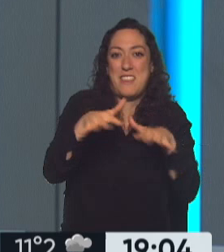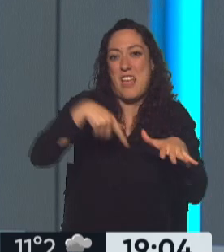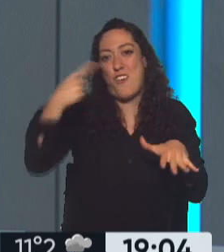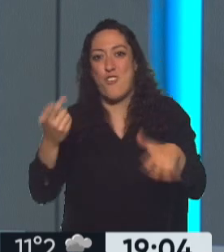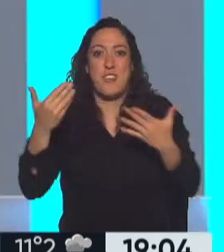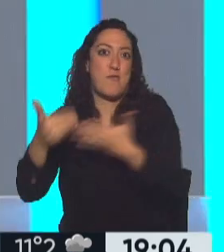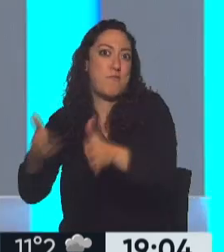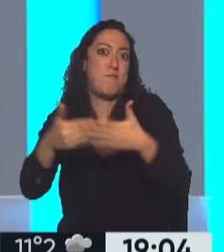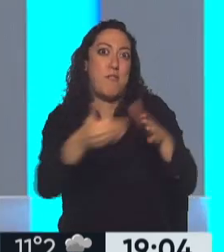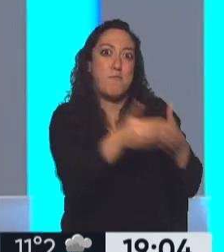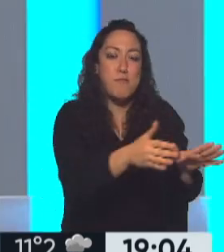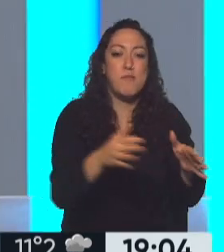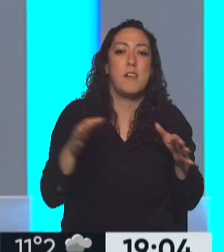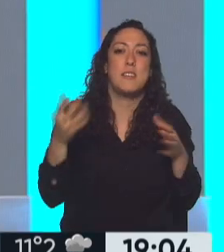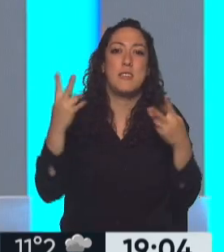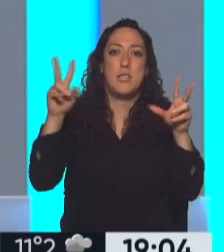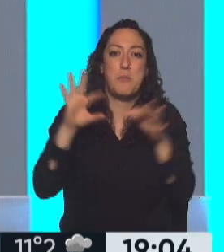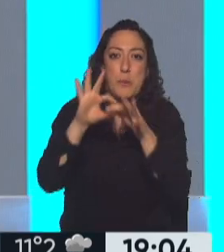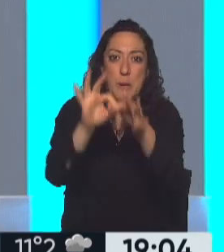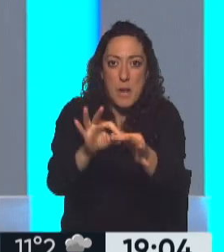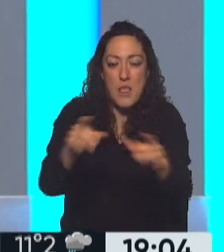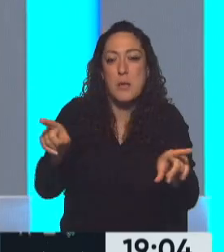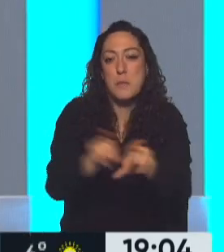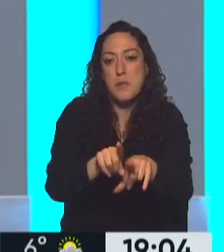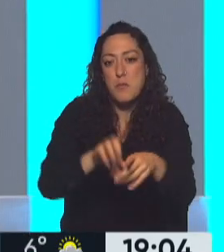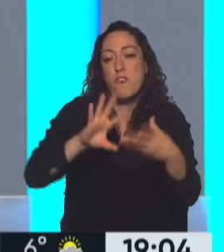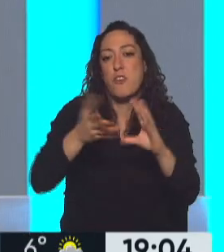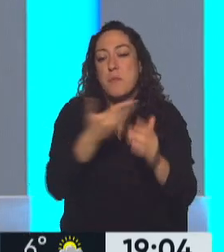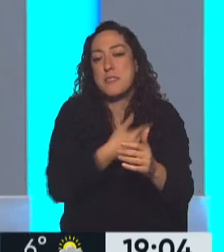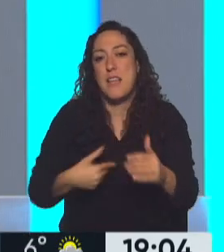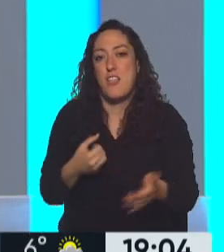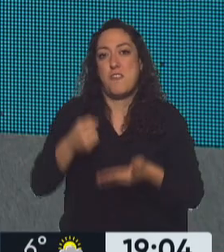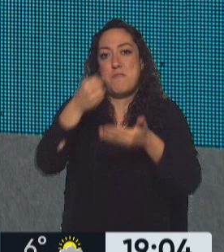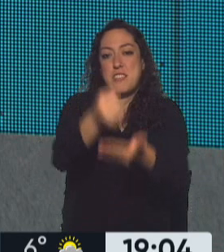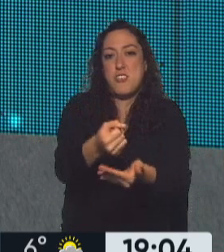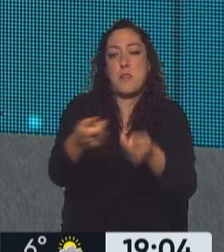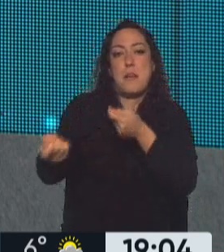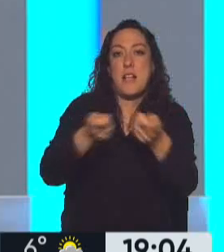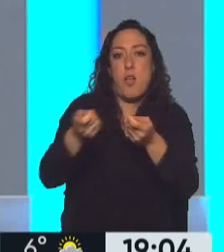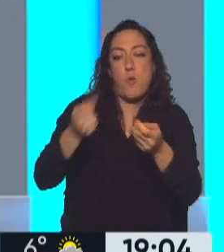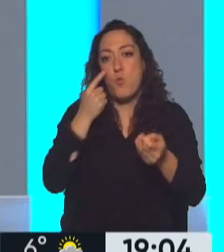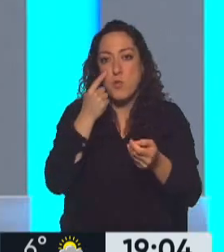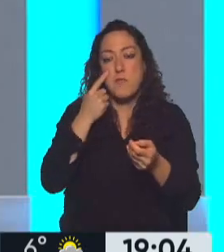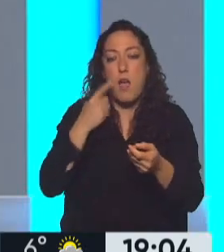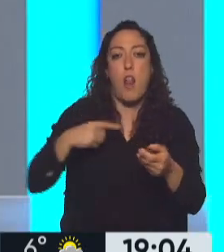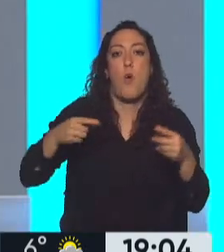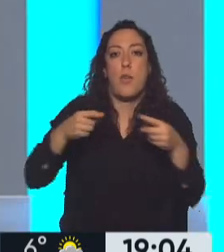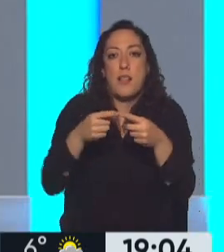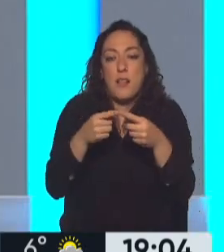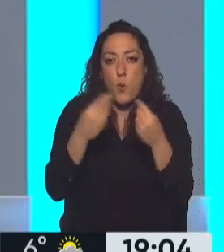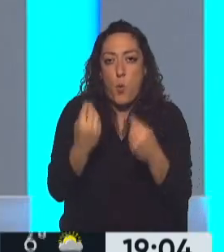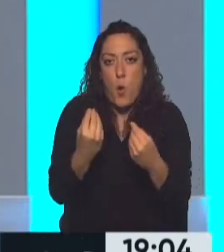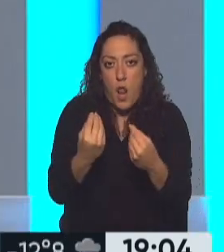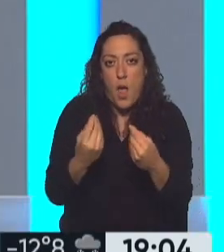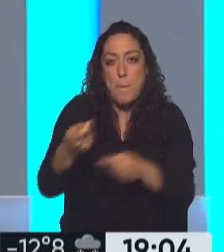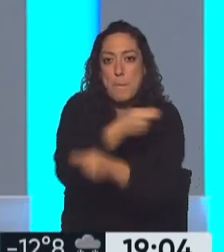eh vinculadas al turismo como el caso también de la inversión estatal en el mercado municipal que es un mercado que busca no solamente ser